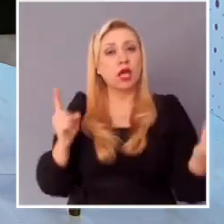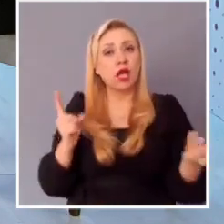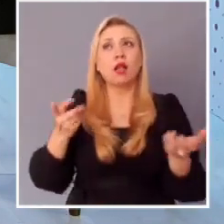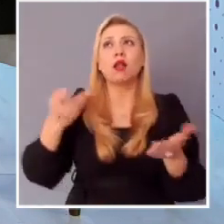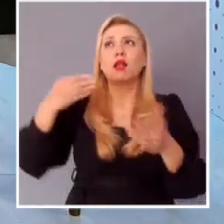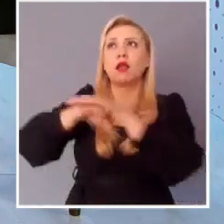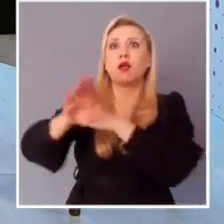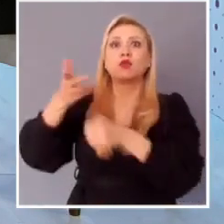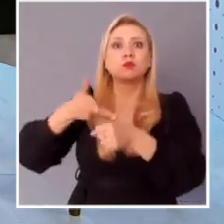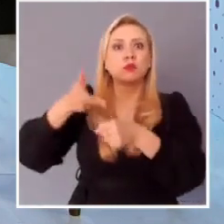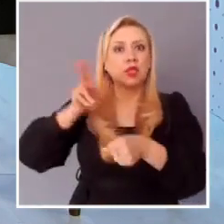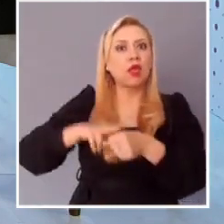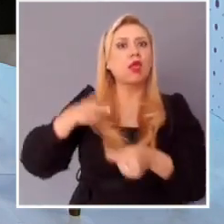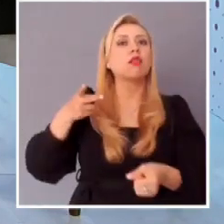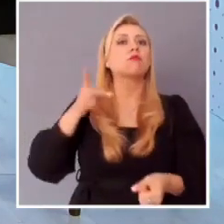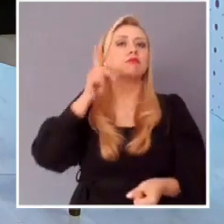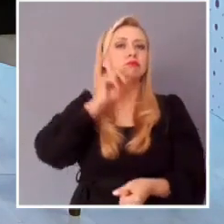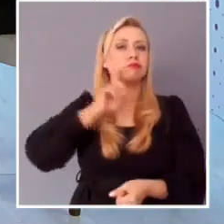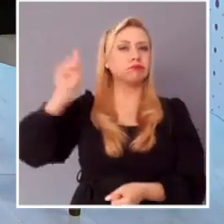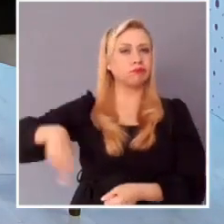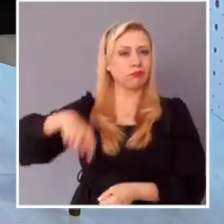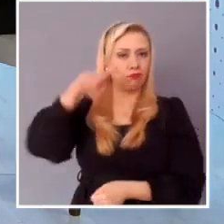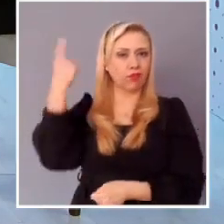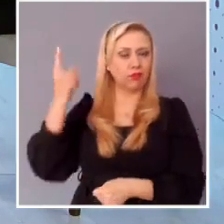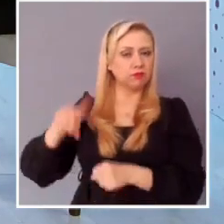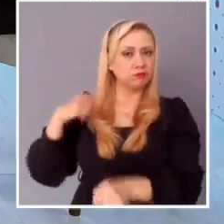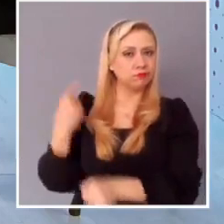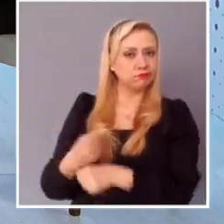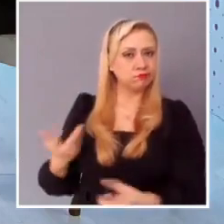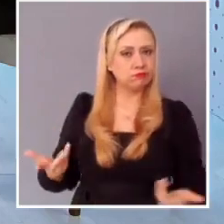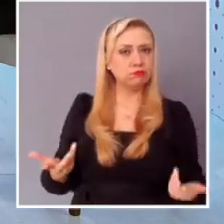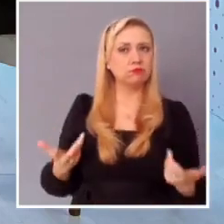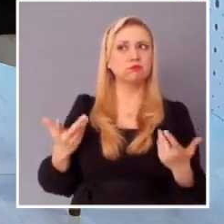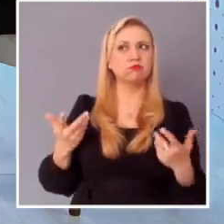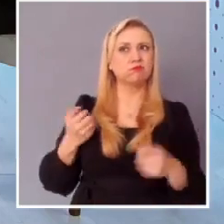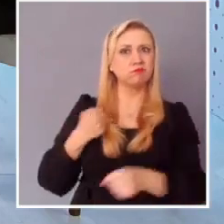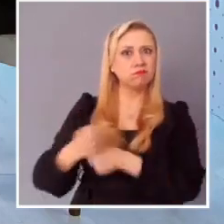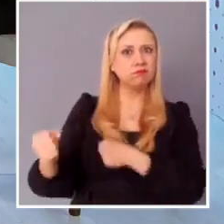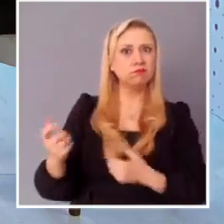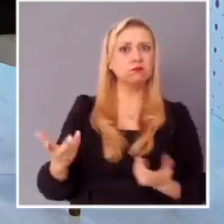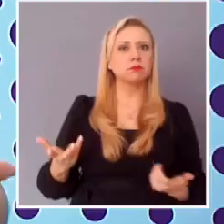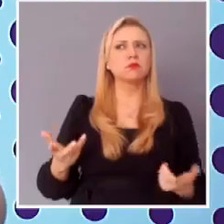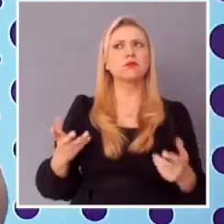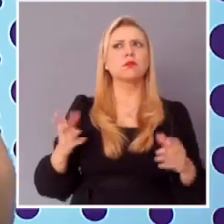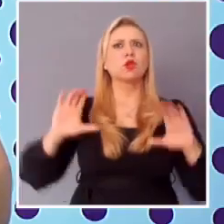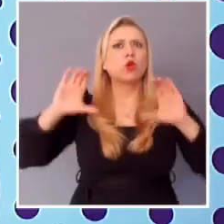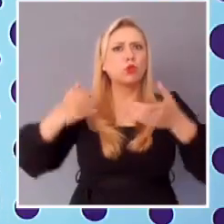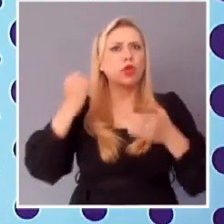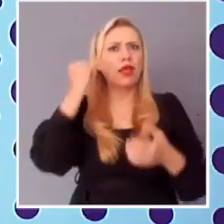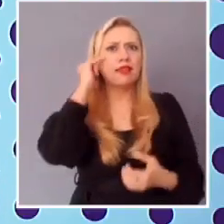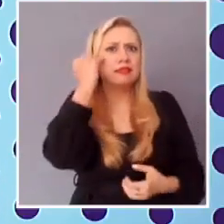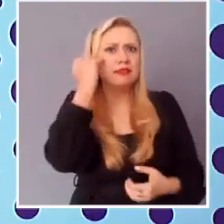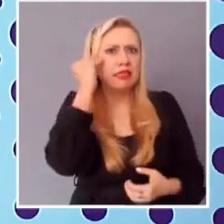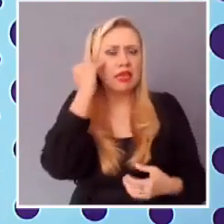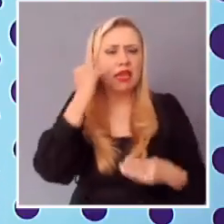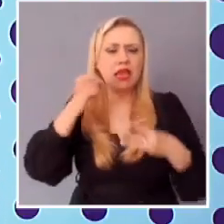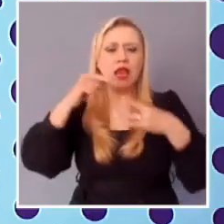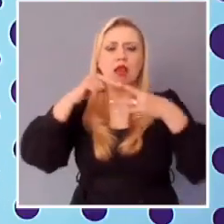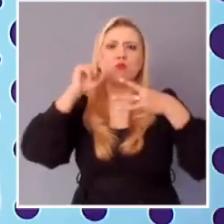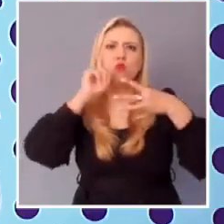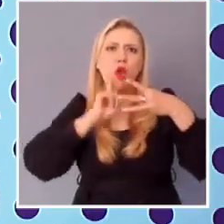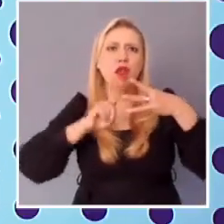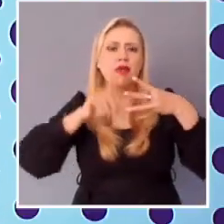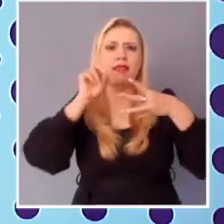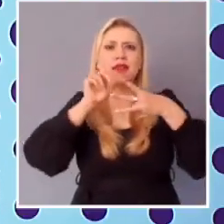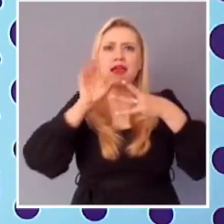psiquiátricos, comunidades indígenas, cómo es que estamos atendiendo la salud mental en comunidades indígenas, no hay servicios, no hay nada, ¿no? Entonces yo creo que la